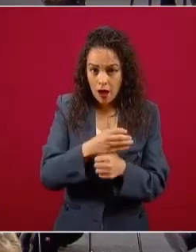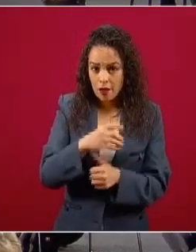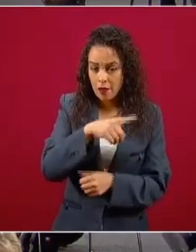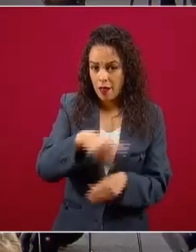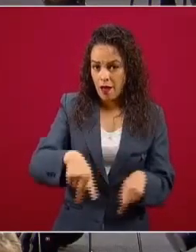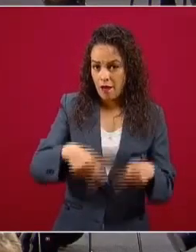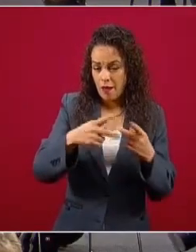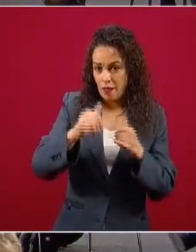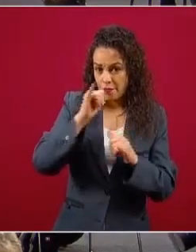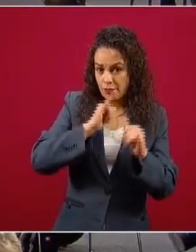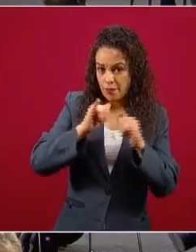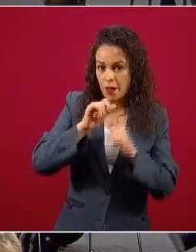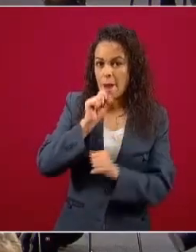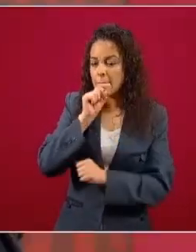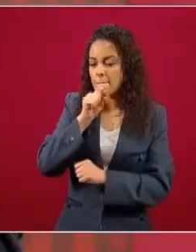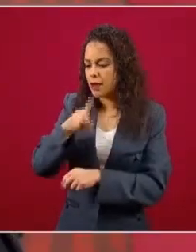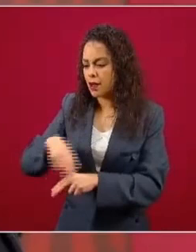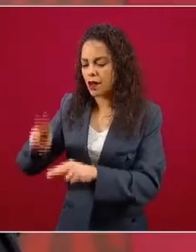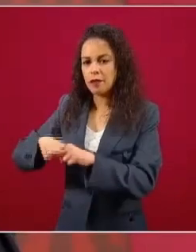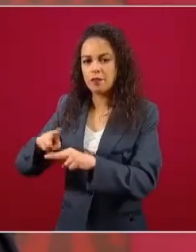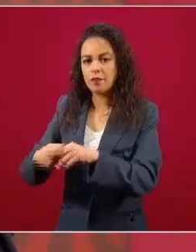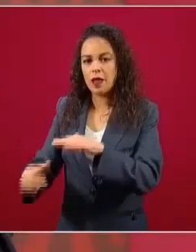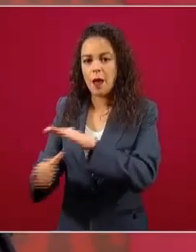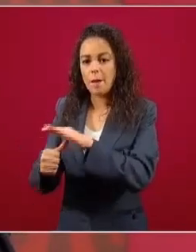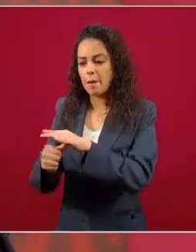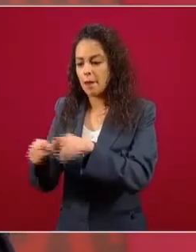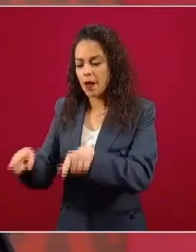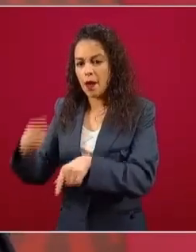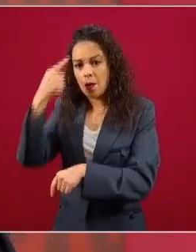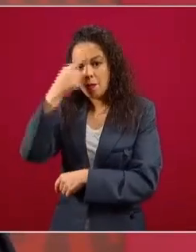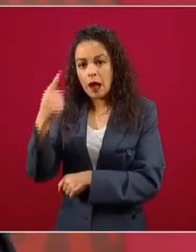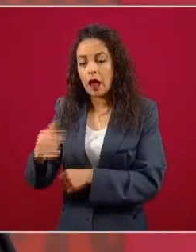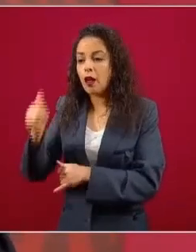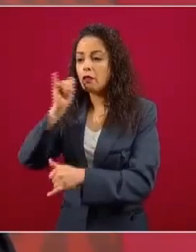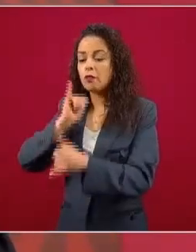a tomar el refresco.